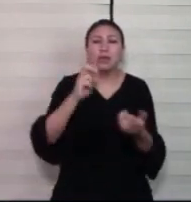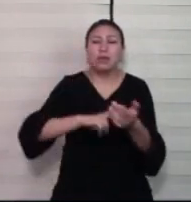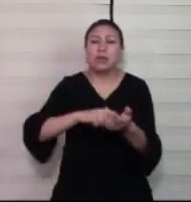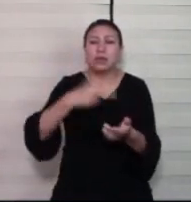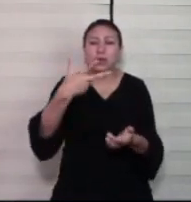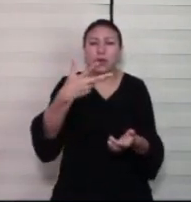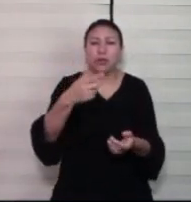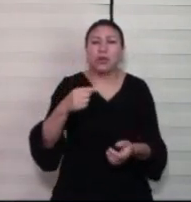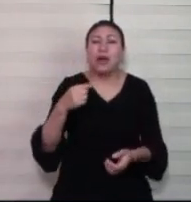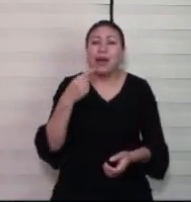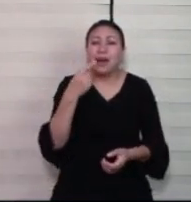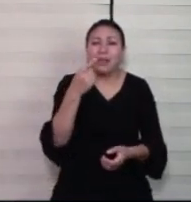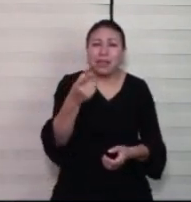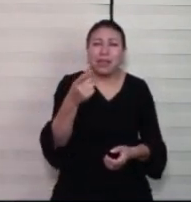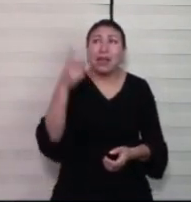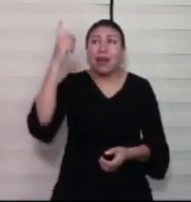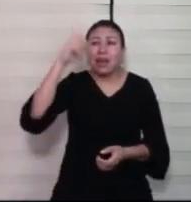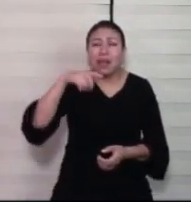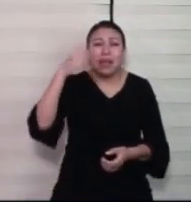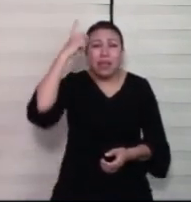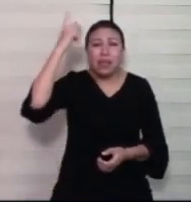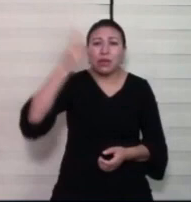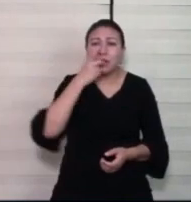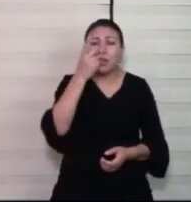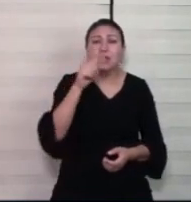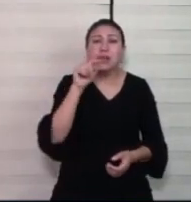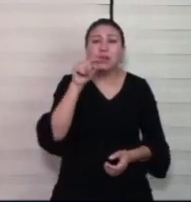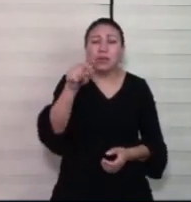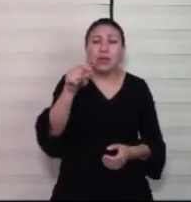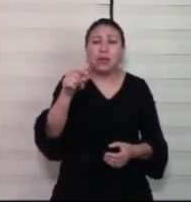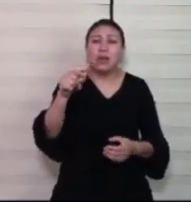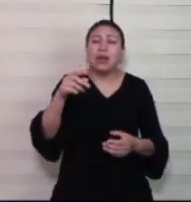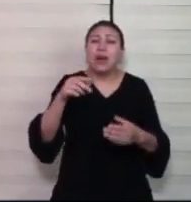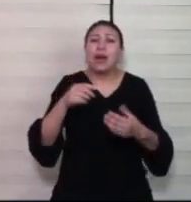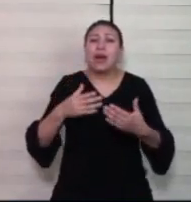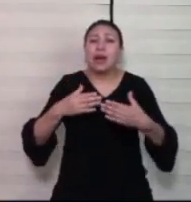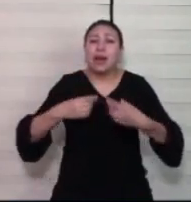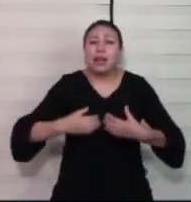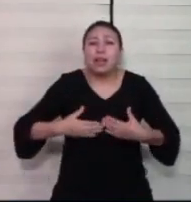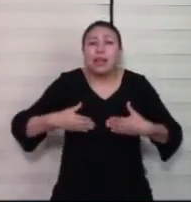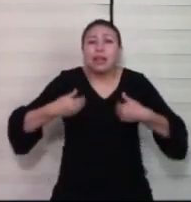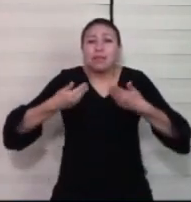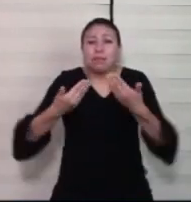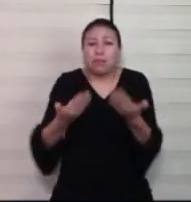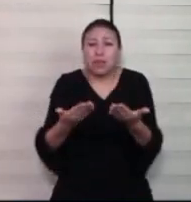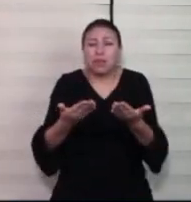entender, te enseñaré el camino por el que debes de andar. Y mire la última parte.